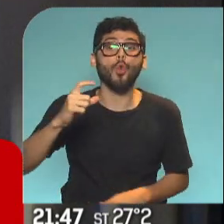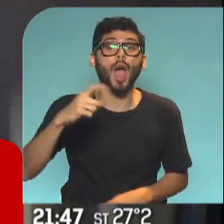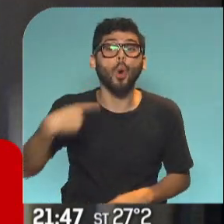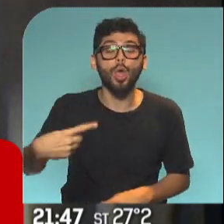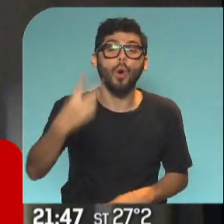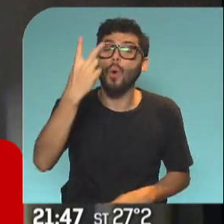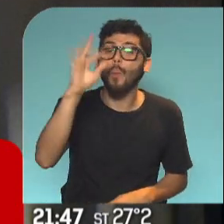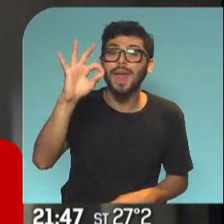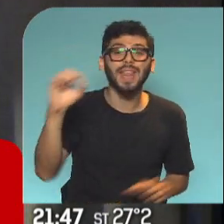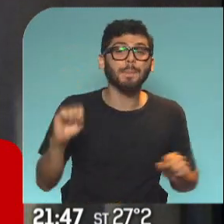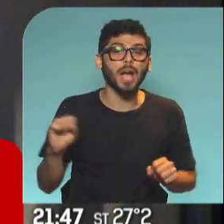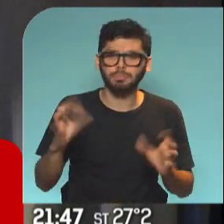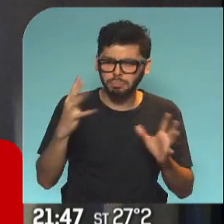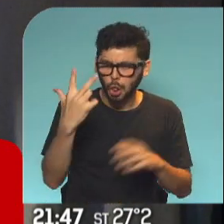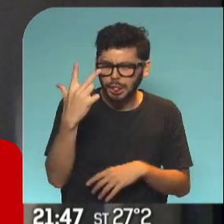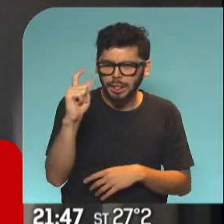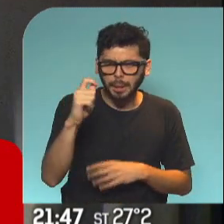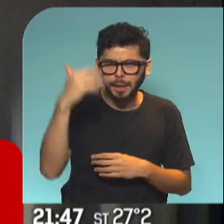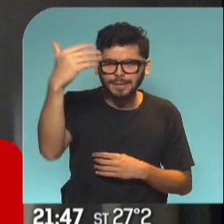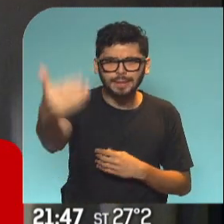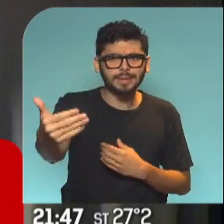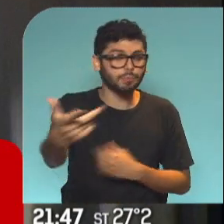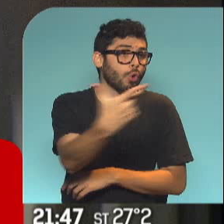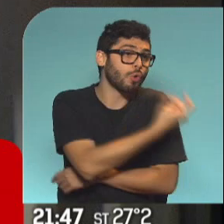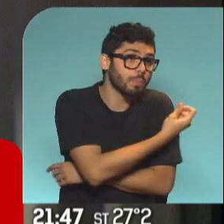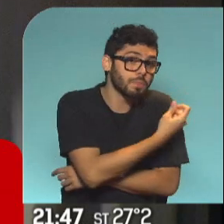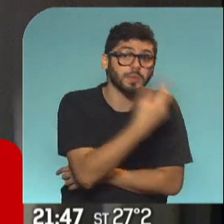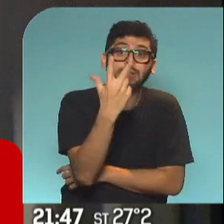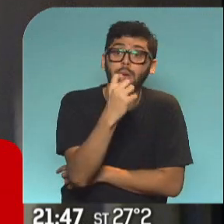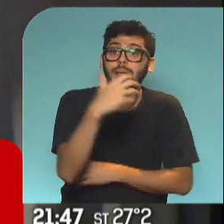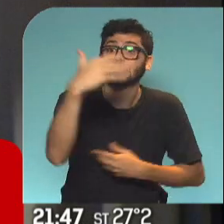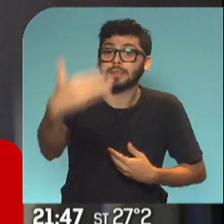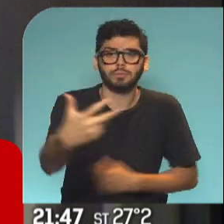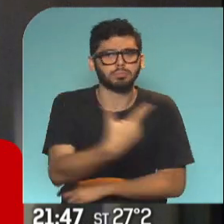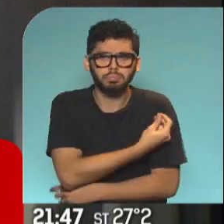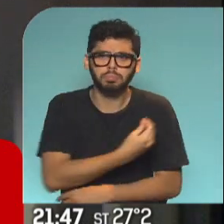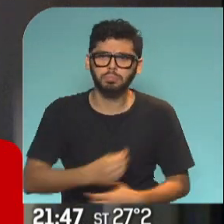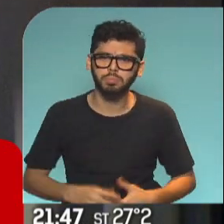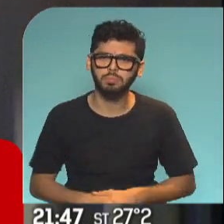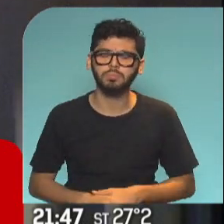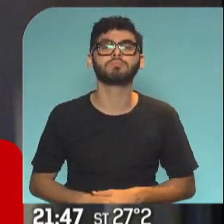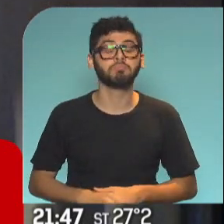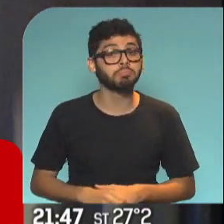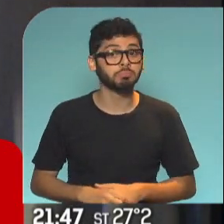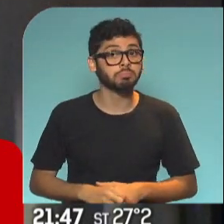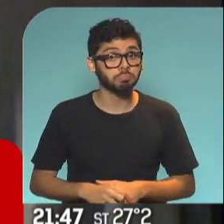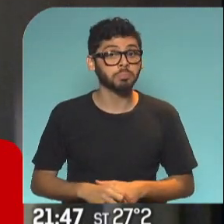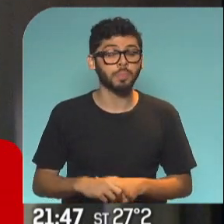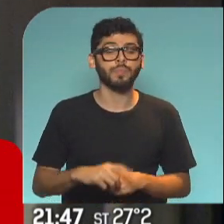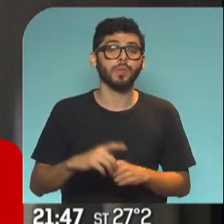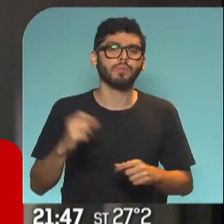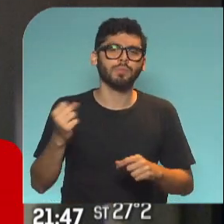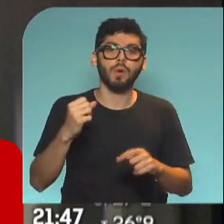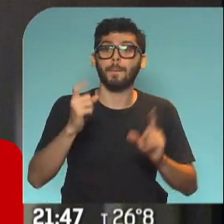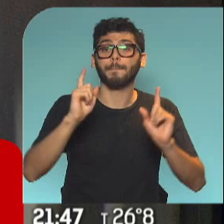Mirá vos, qué diferencia. Casi 3 meses entre una y una otra. Les recordamos, y por ahí es información útil a